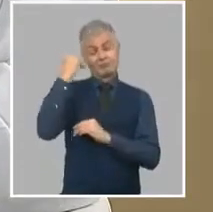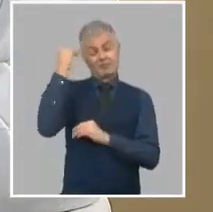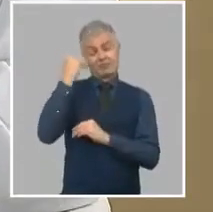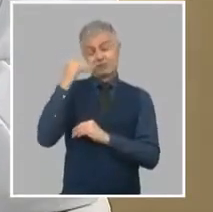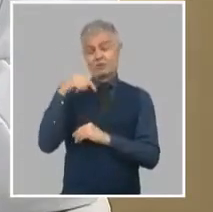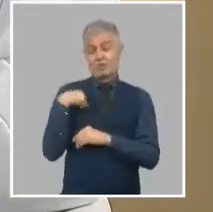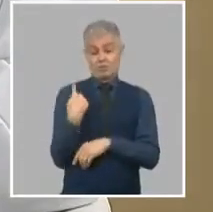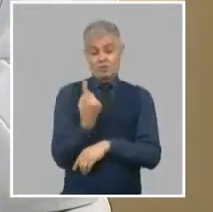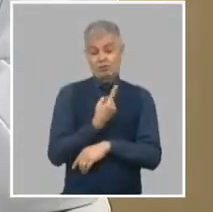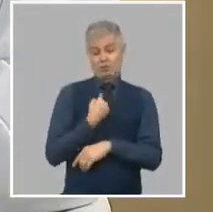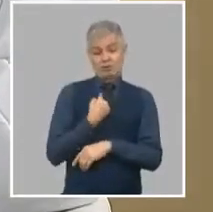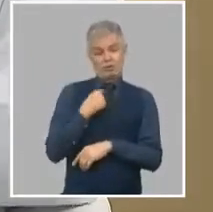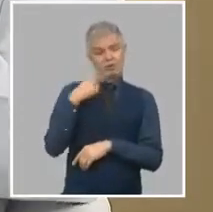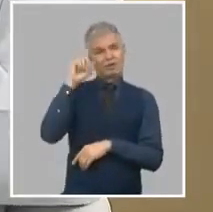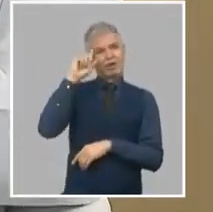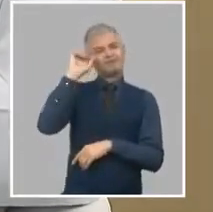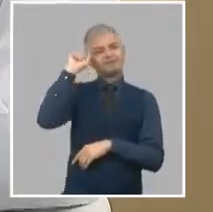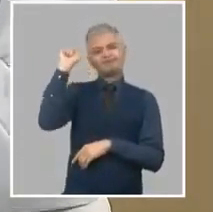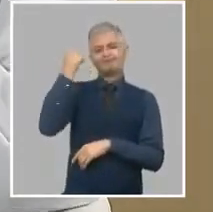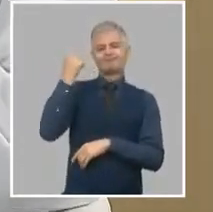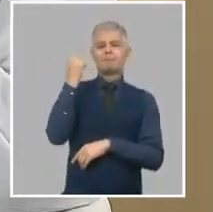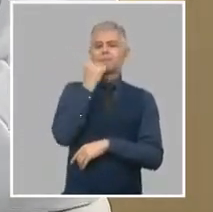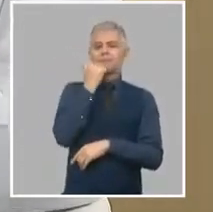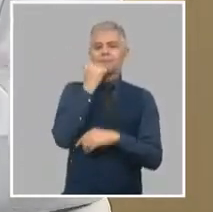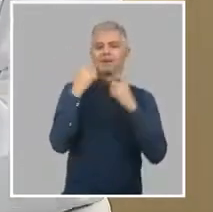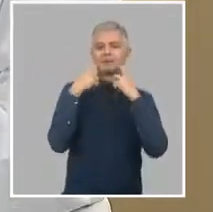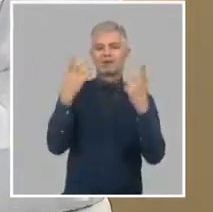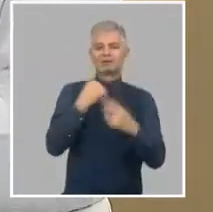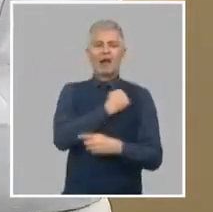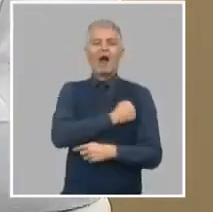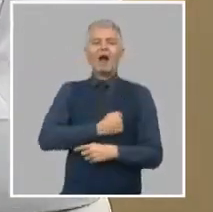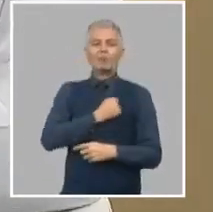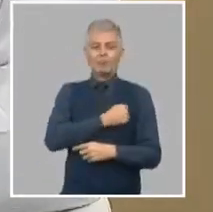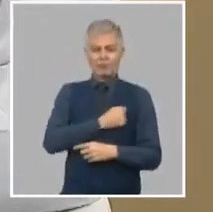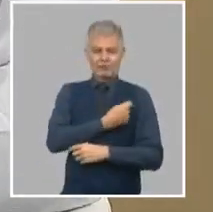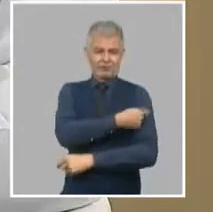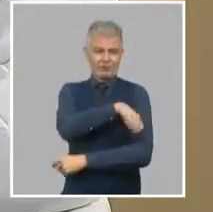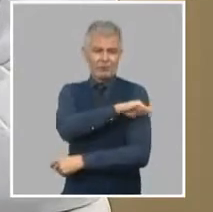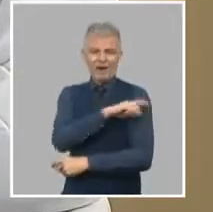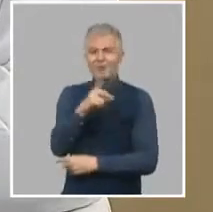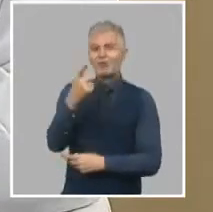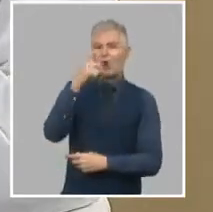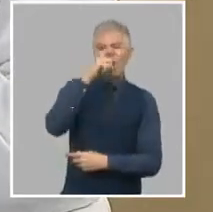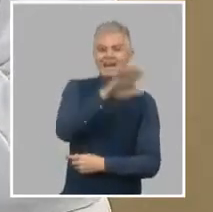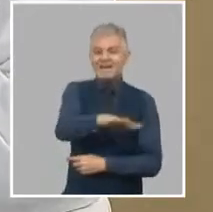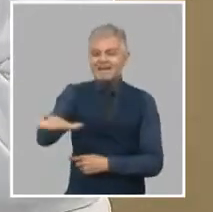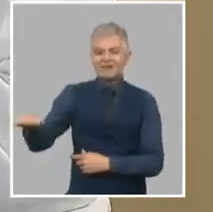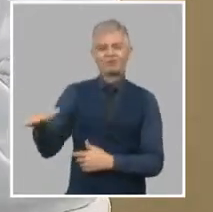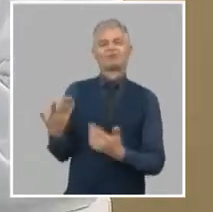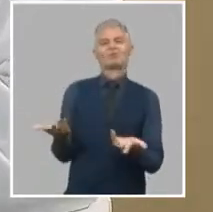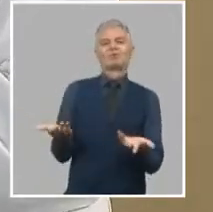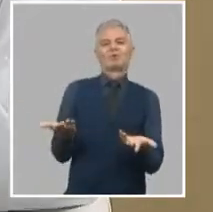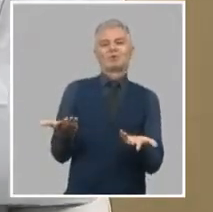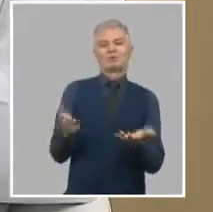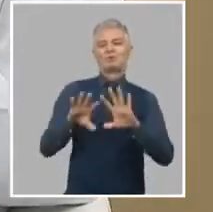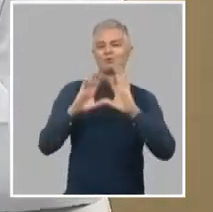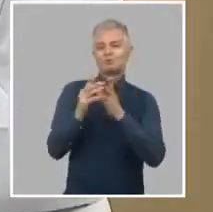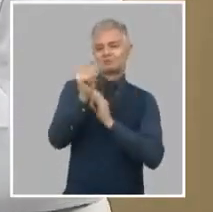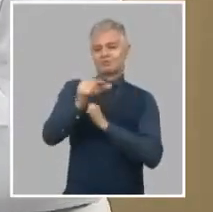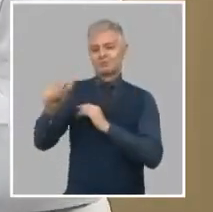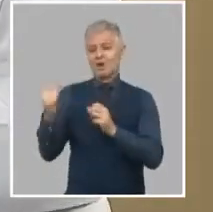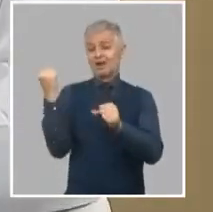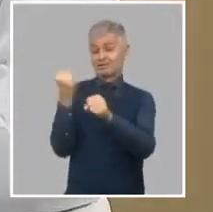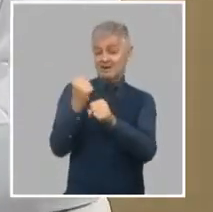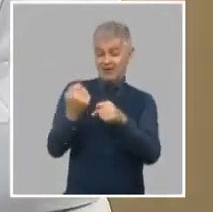que nos llevamos más grande de esa misión, que es el amor del pueblo, de los niños, del personal que trabajaba